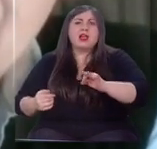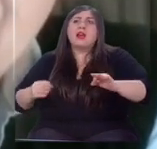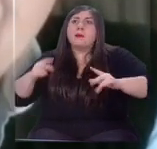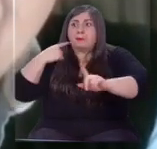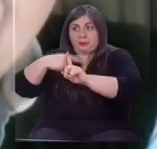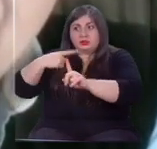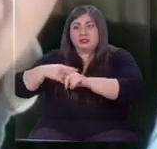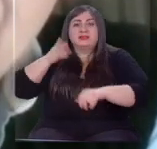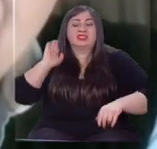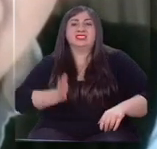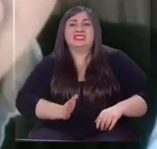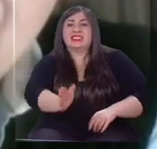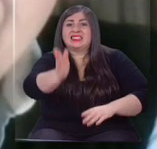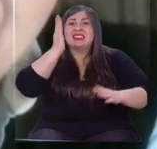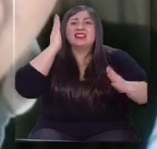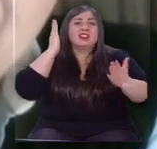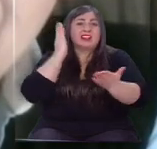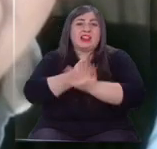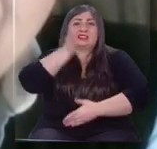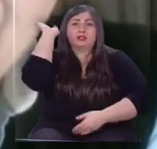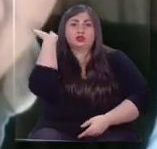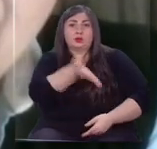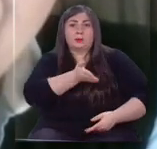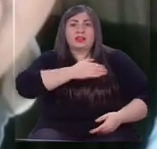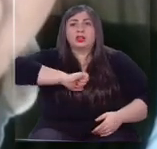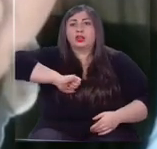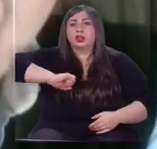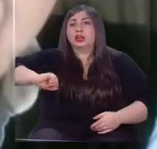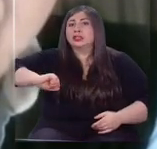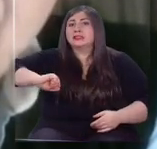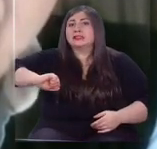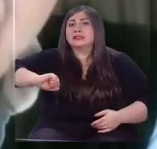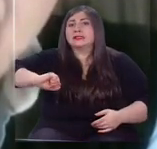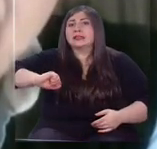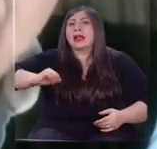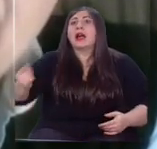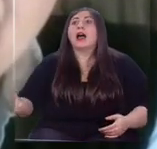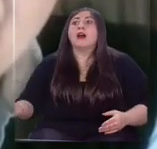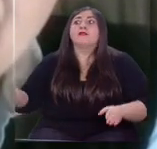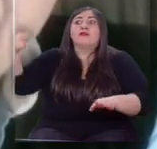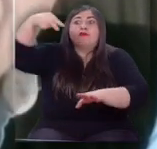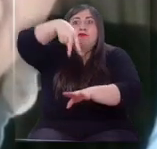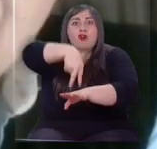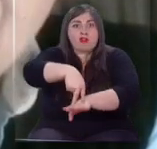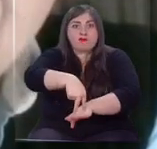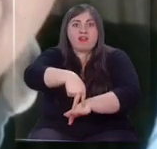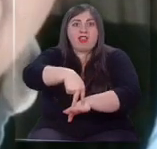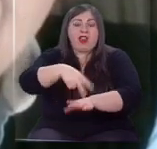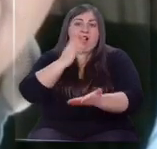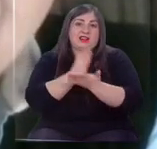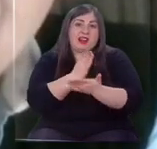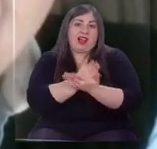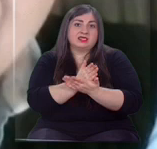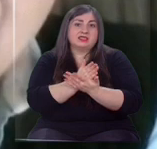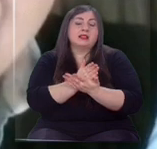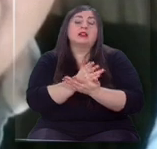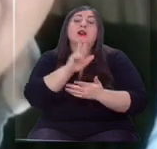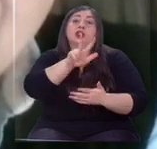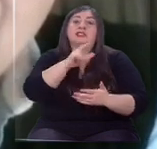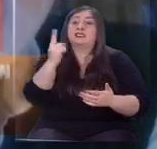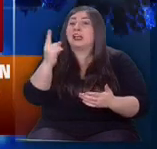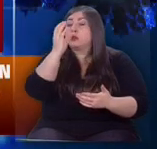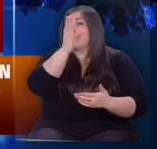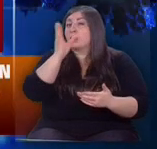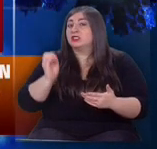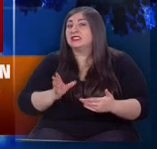favorable a mantener las clases suspendidas, si se muestran en contra, naturalmente, de precisamente levantar esta suspensión, estamos hablando de un